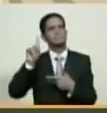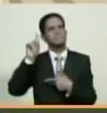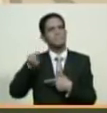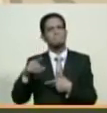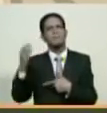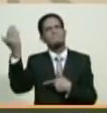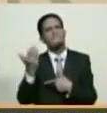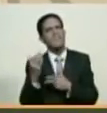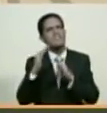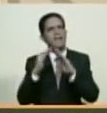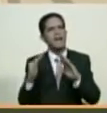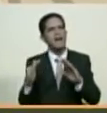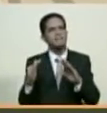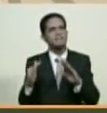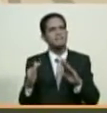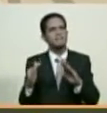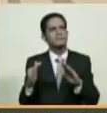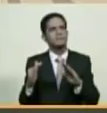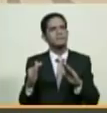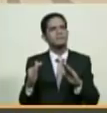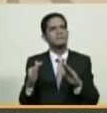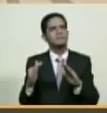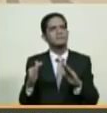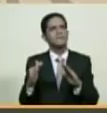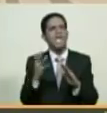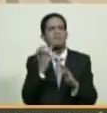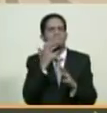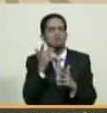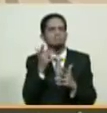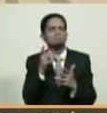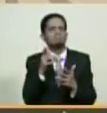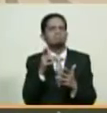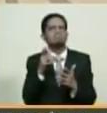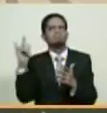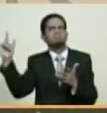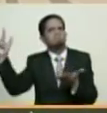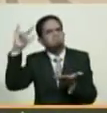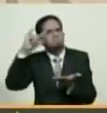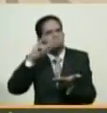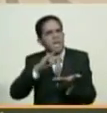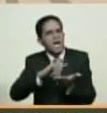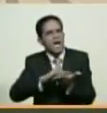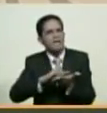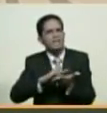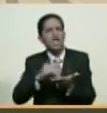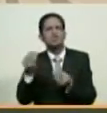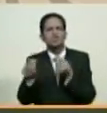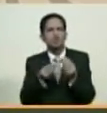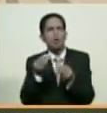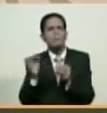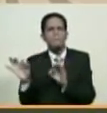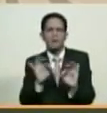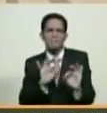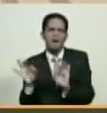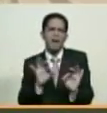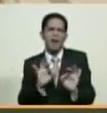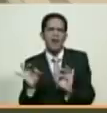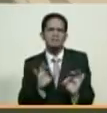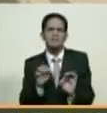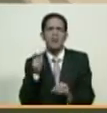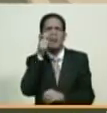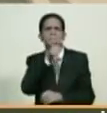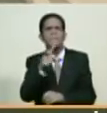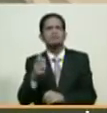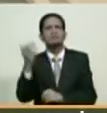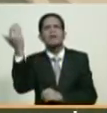Casa, ¿se estima algún nuevo viaje de retorno de venezolanos a nuestro país? ¿Cómo se estarían haciendo estos enlaces para que estas personas